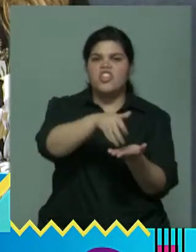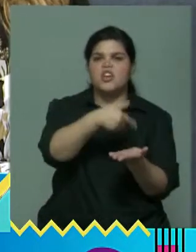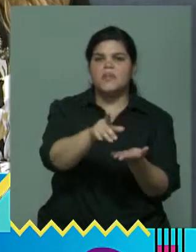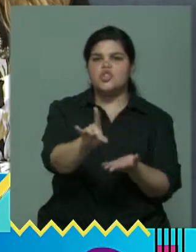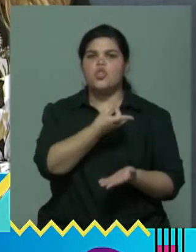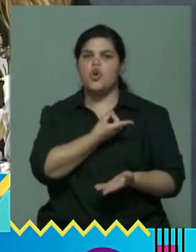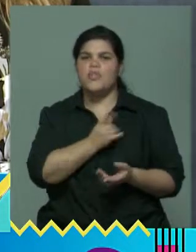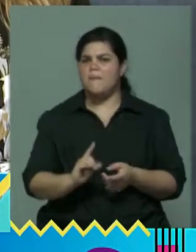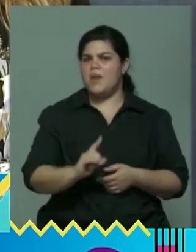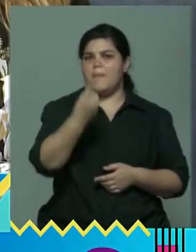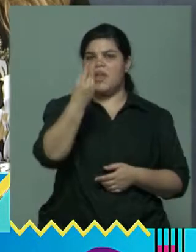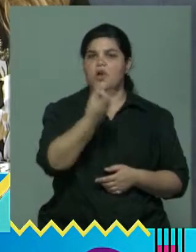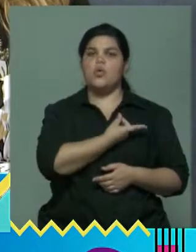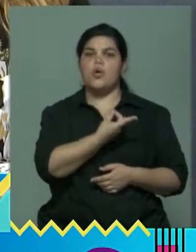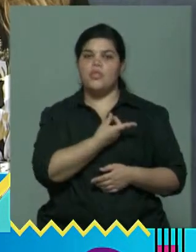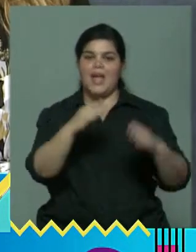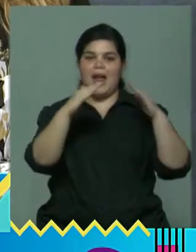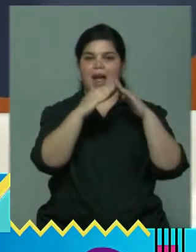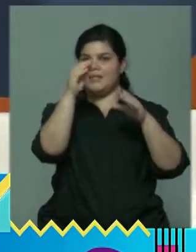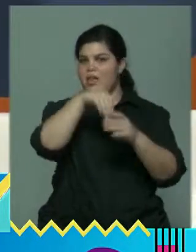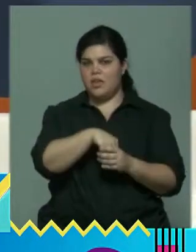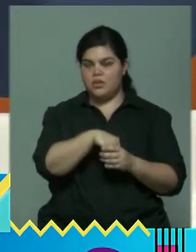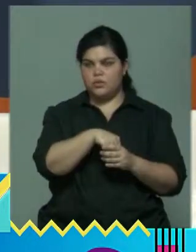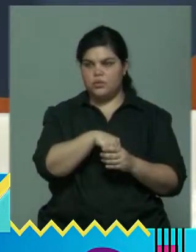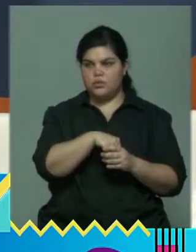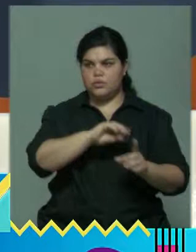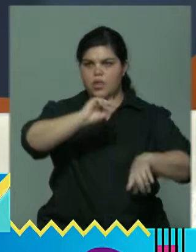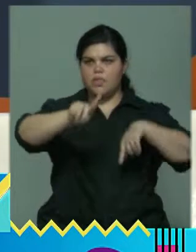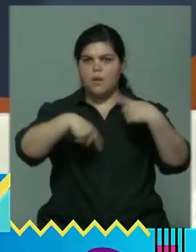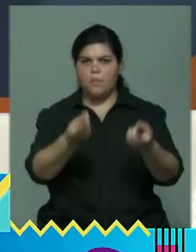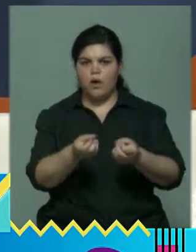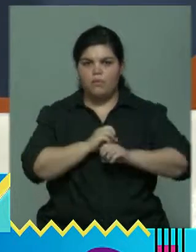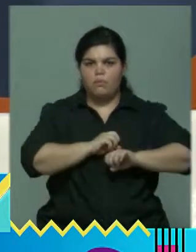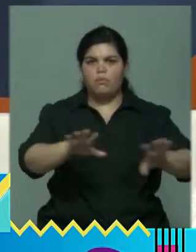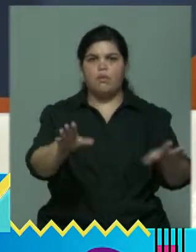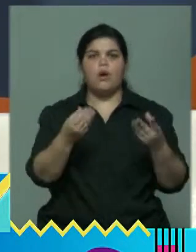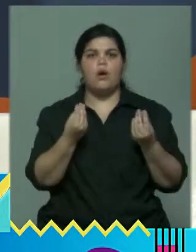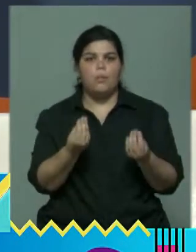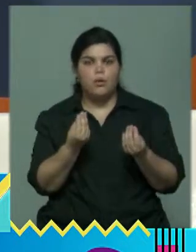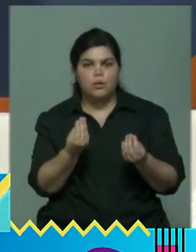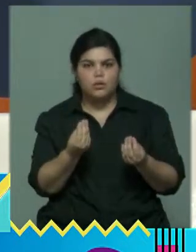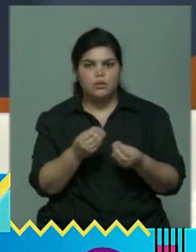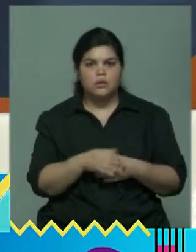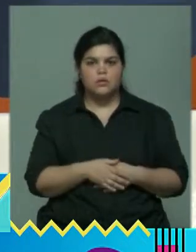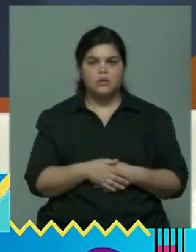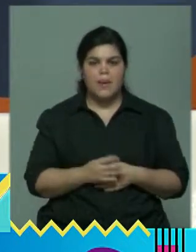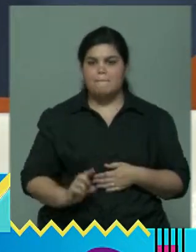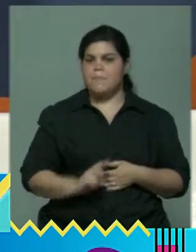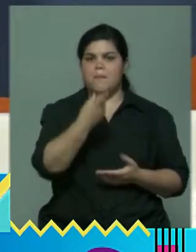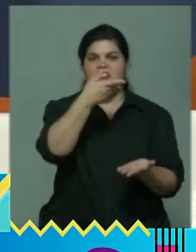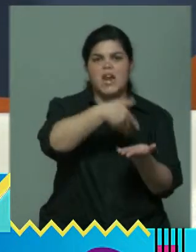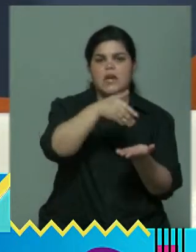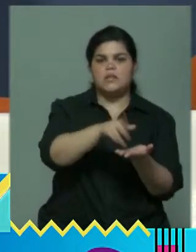casa. ¿Sí? Entonces después cómo se puede también salir a la vida cuando el primer ámbito de rechazo es la propia